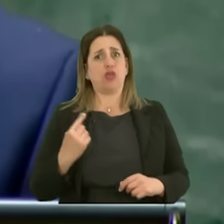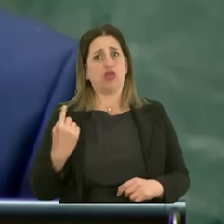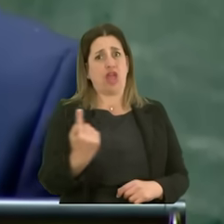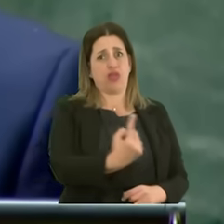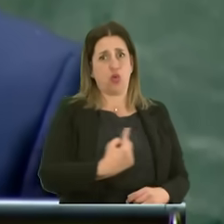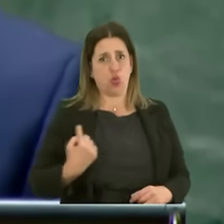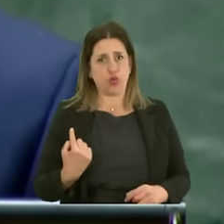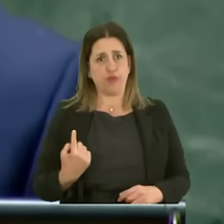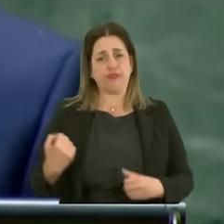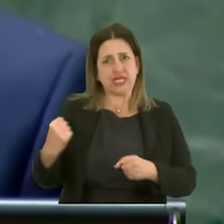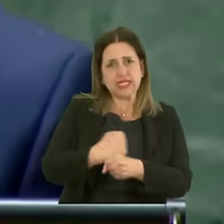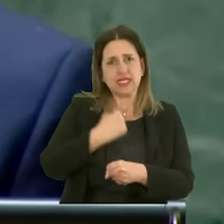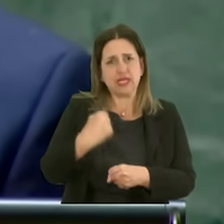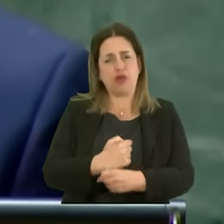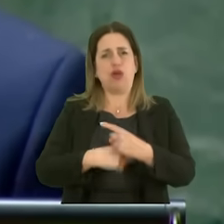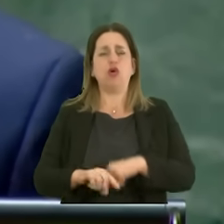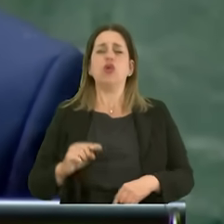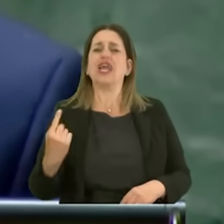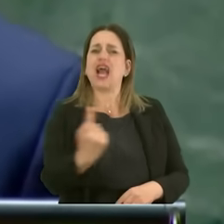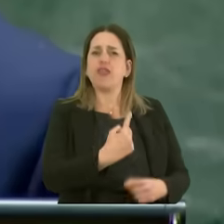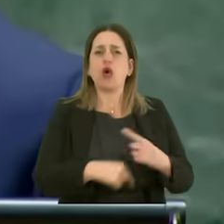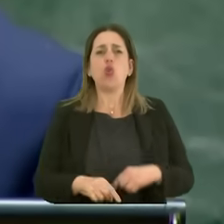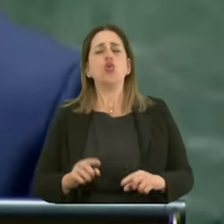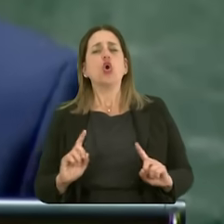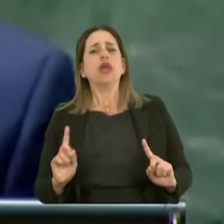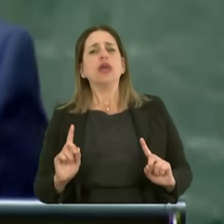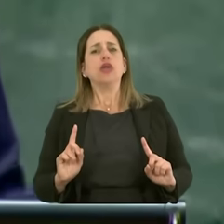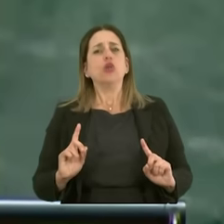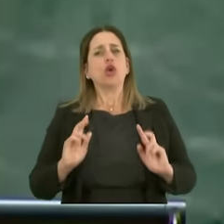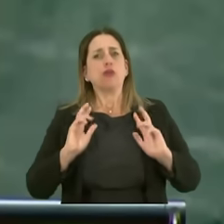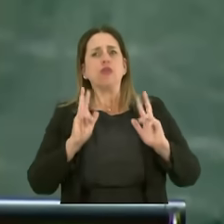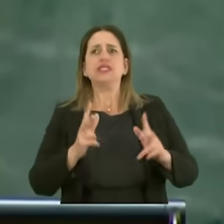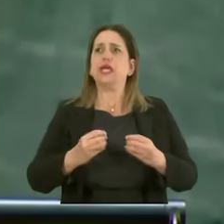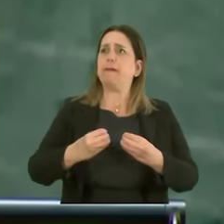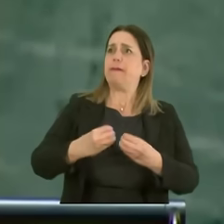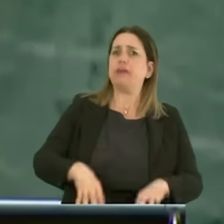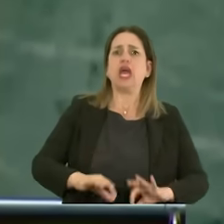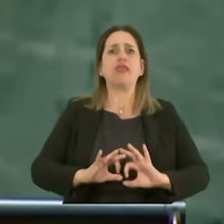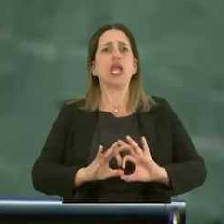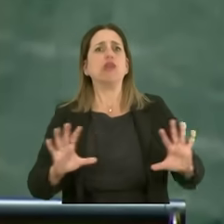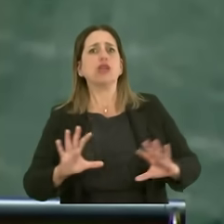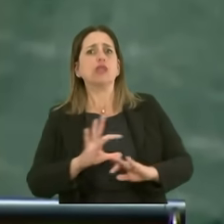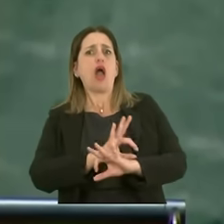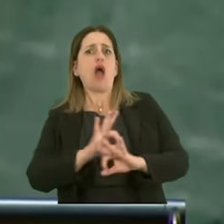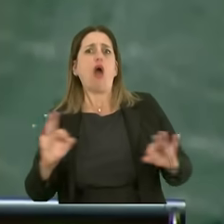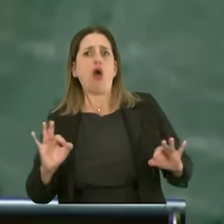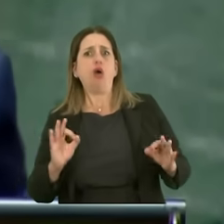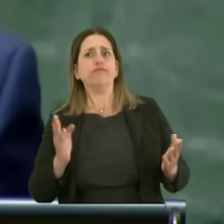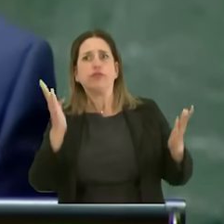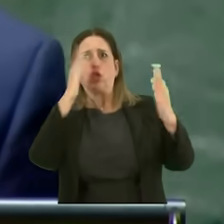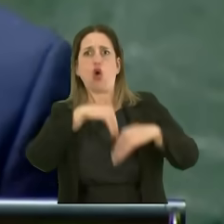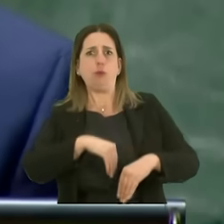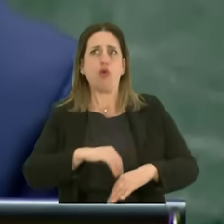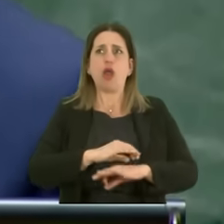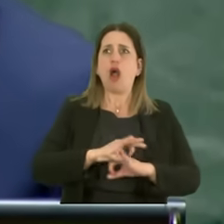posibilidades esfuerzo concesiones por supuesto que no signifiquen ni pérdida de libertad ni pérdida de Independencia